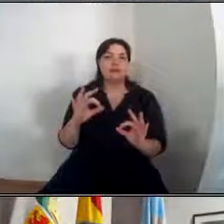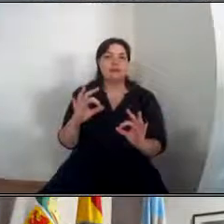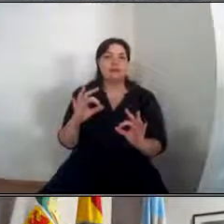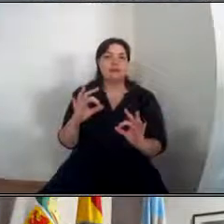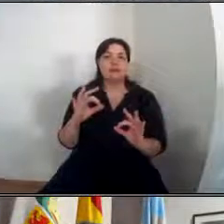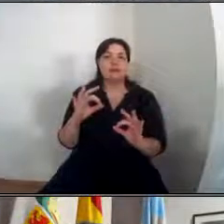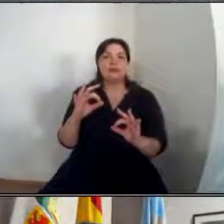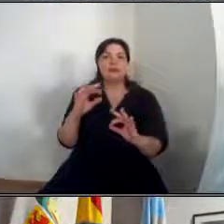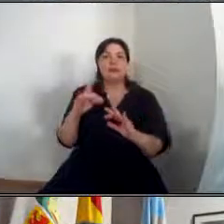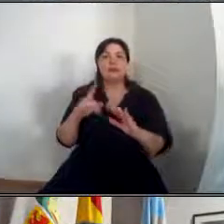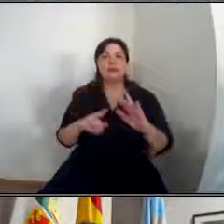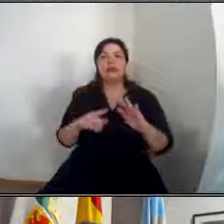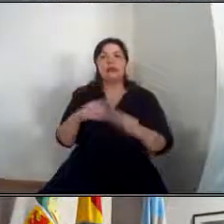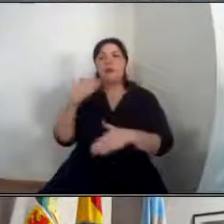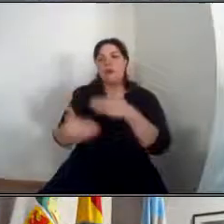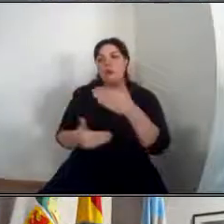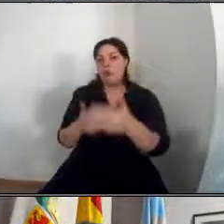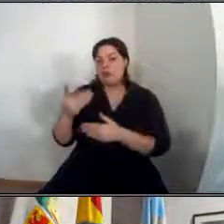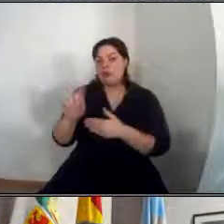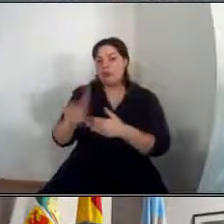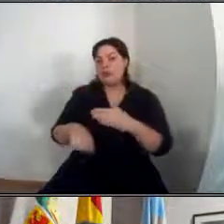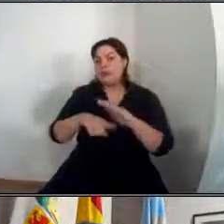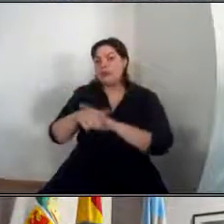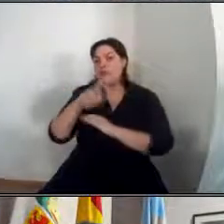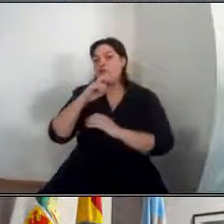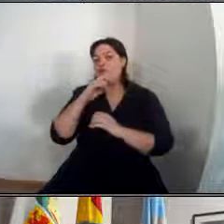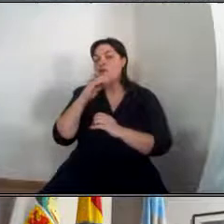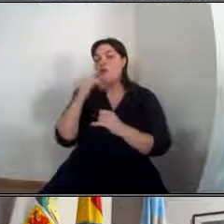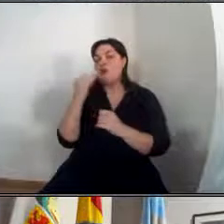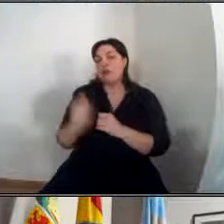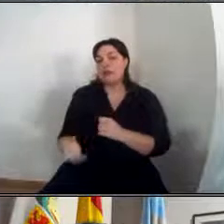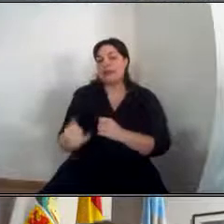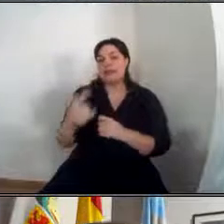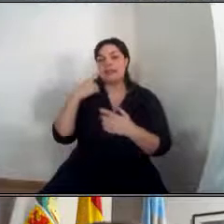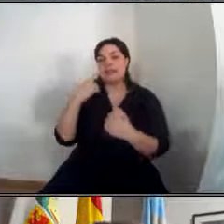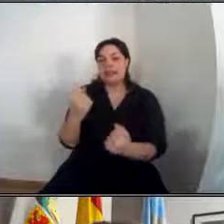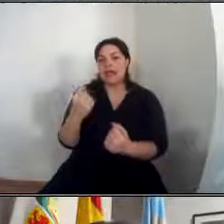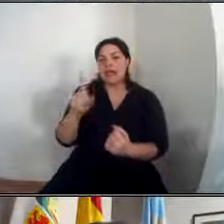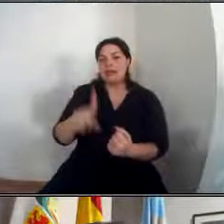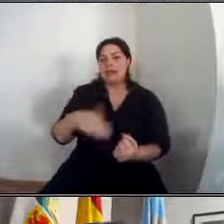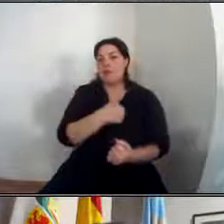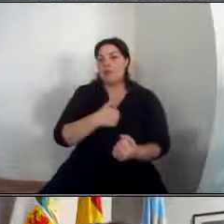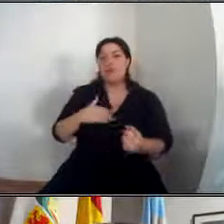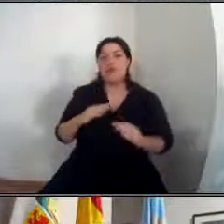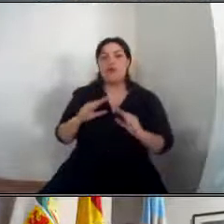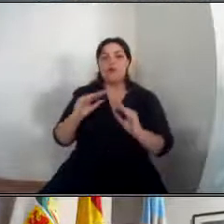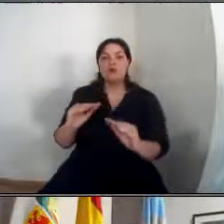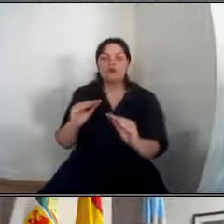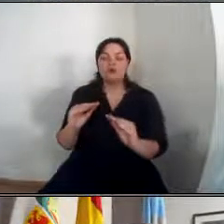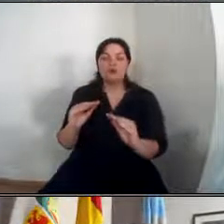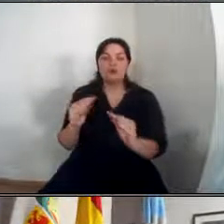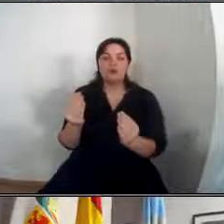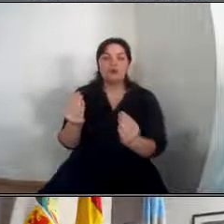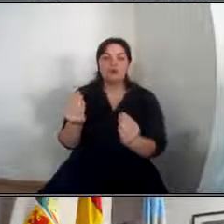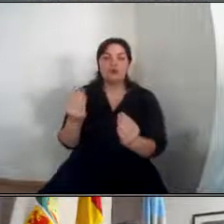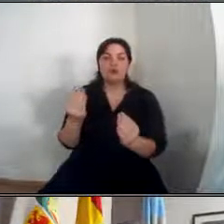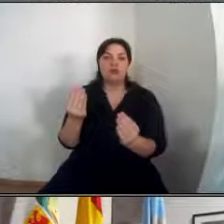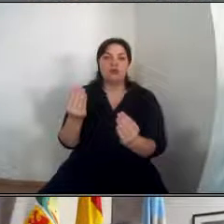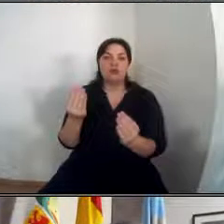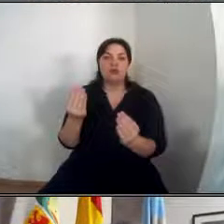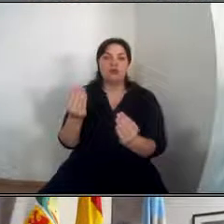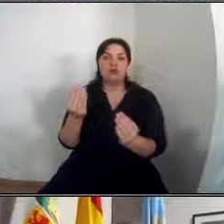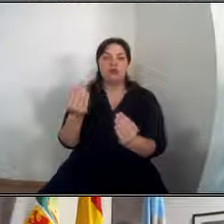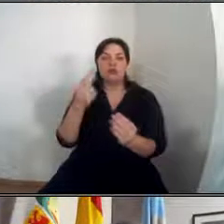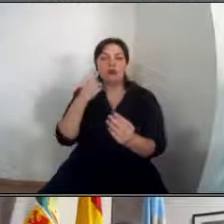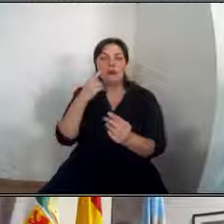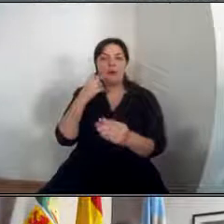en toda la evolución de esta crisis sanitaria y su papel, sobre todo, en el refuerzo de lo que pueda ir ocurriendo a lo largo